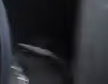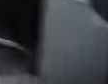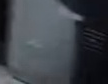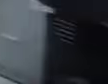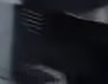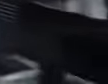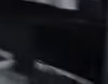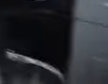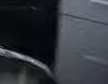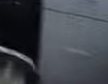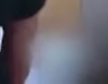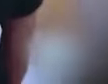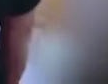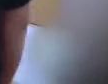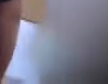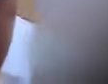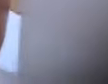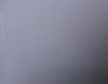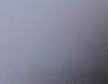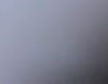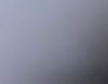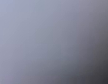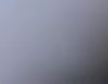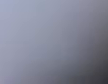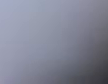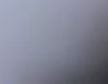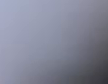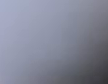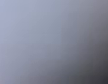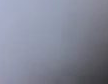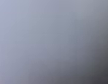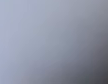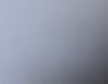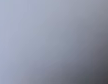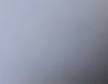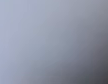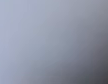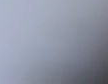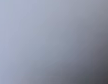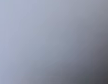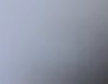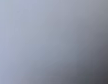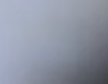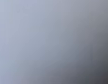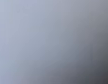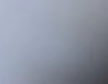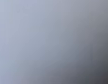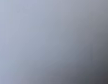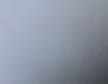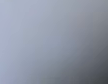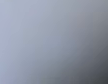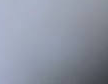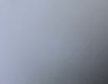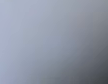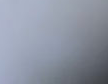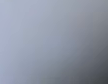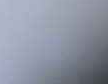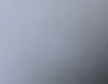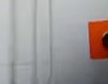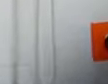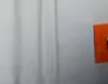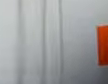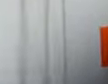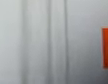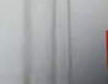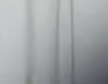mejorar la salud de las personas con enfermedades de alto costo, facilitando la gestión de las entidades del sistema de salud mediante la generación